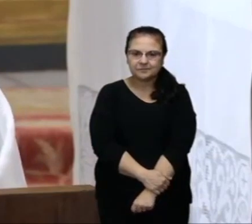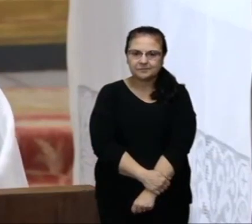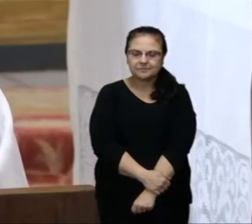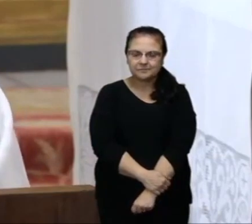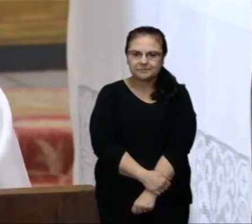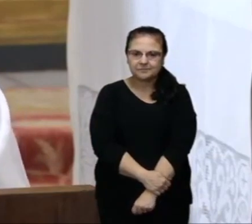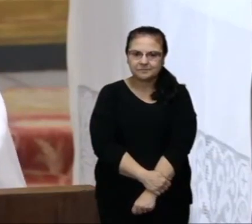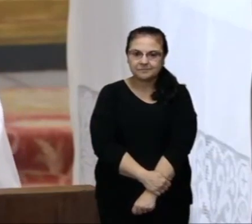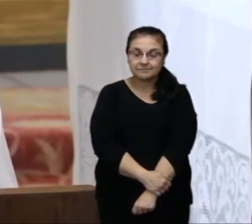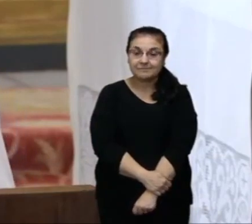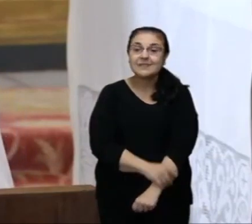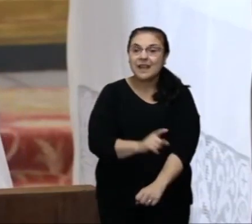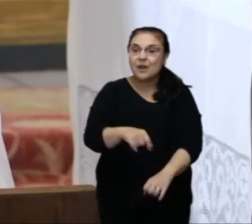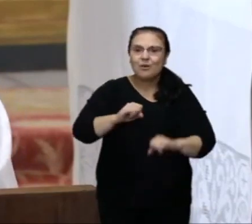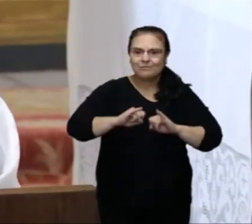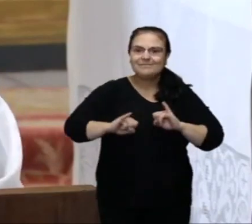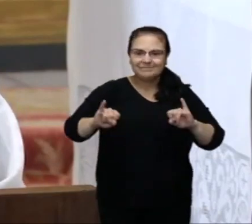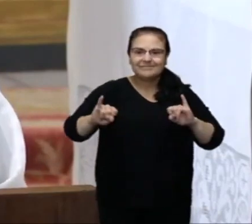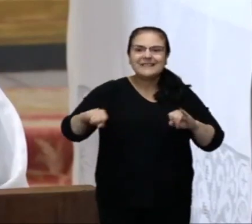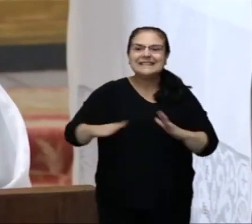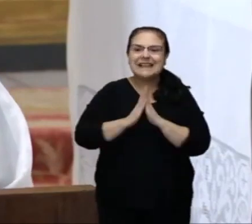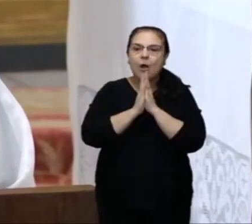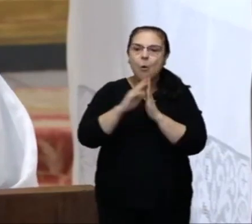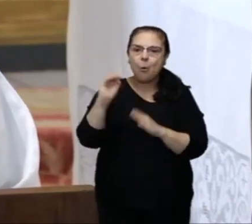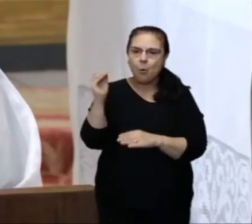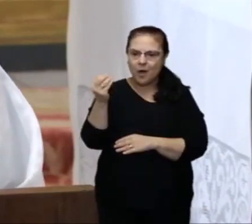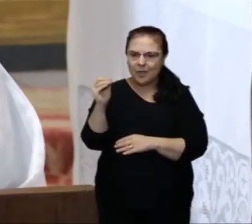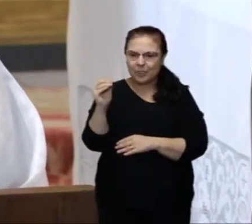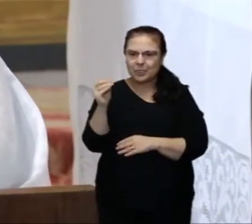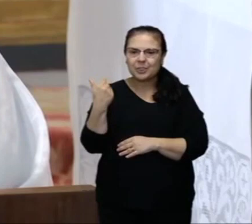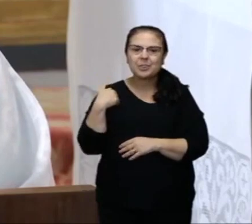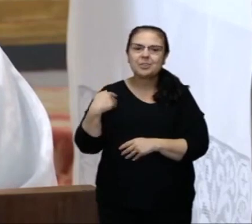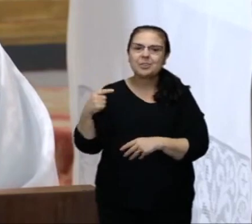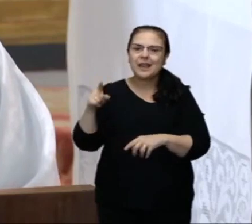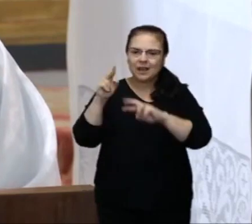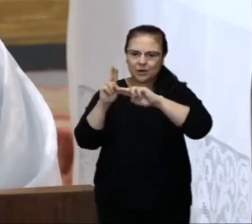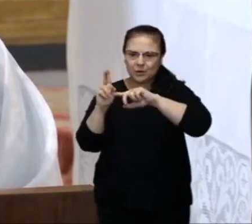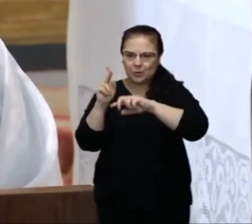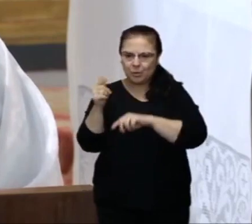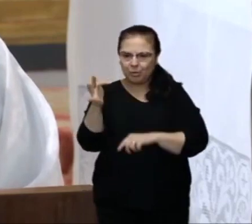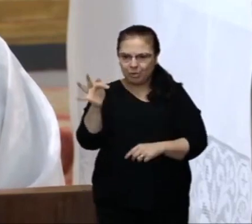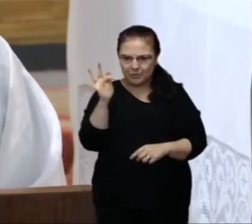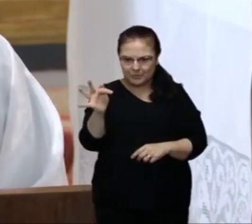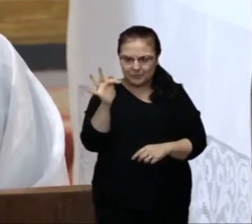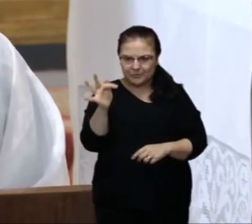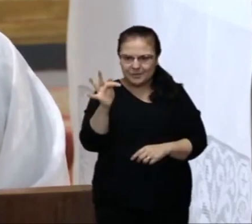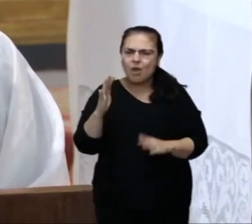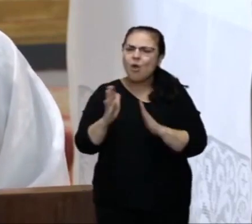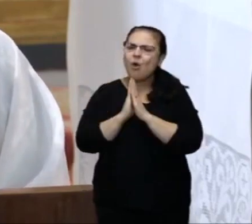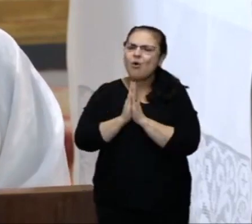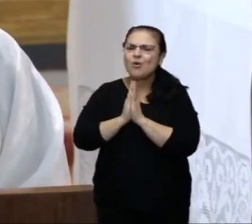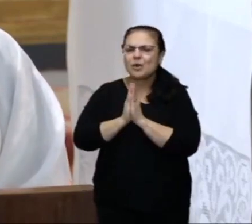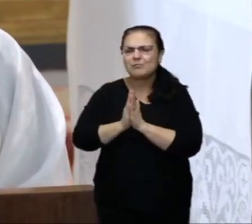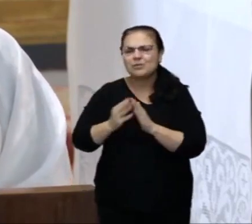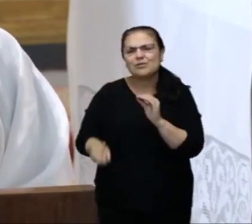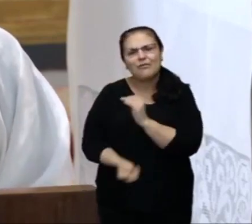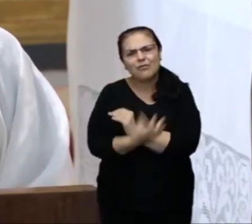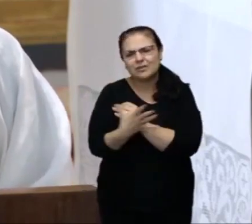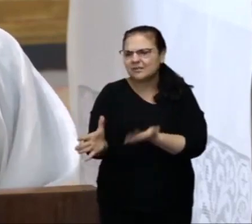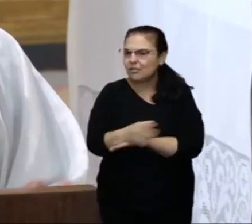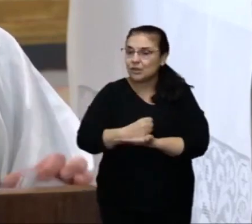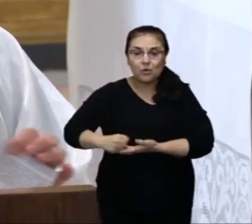En la conmemoración de San Juan de la Cruz, oremos al Señor nuestro Dios, fuente de toda